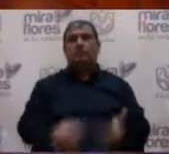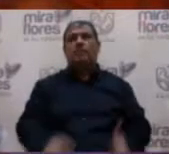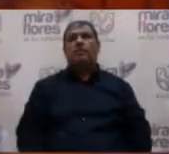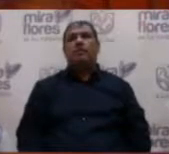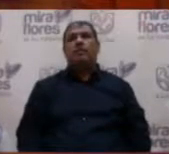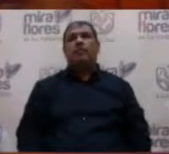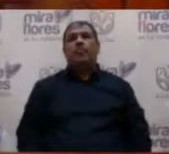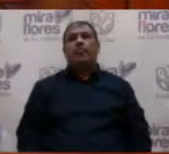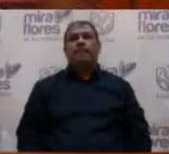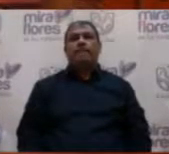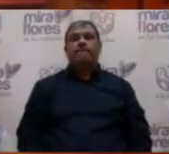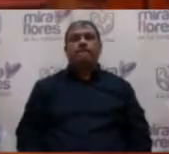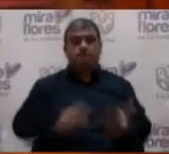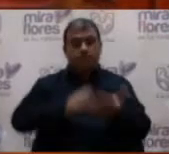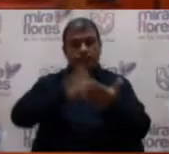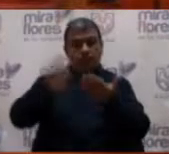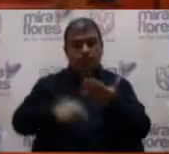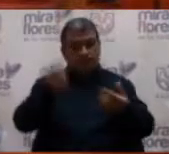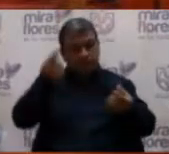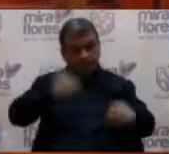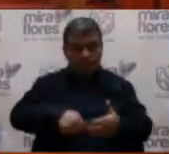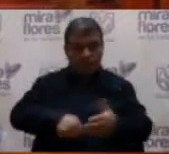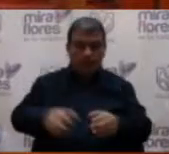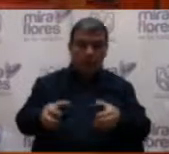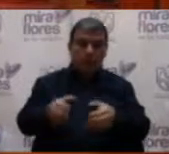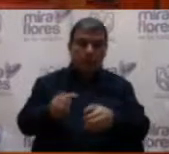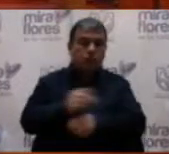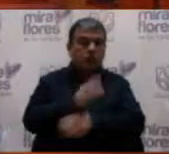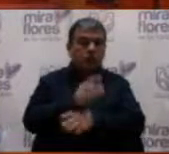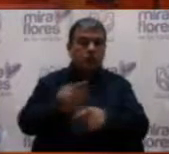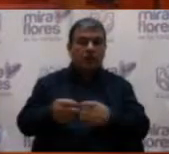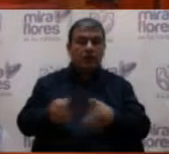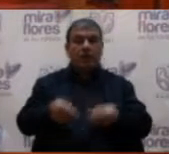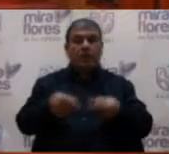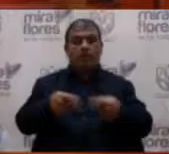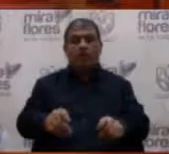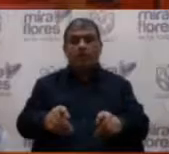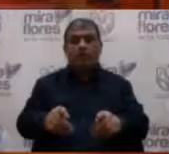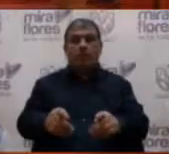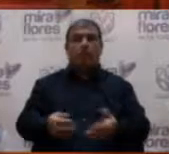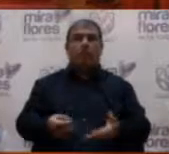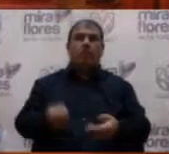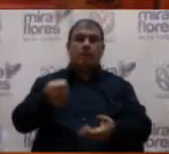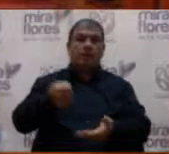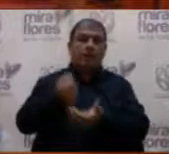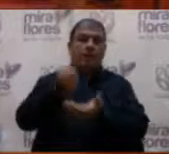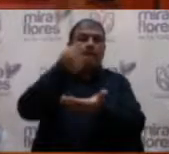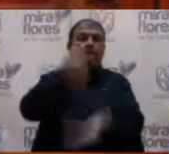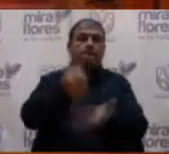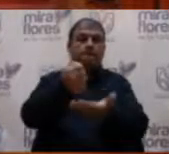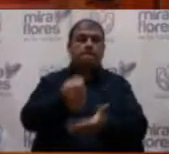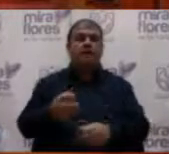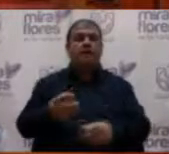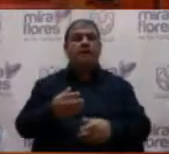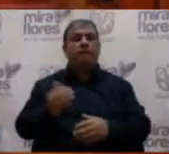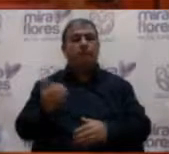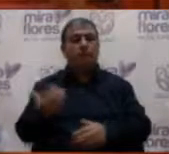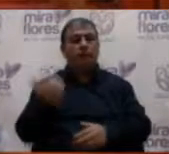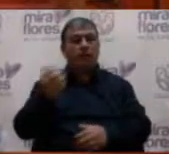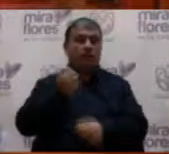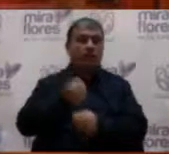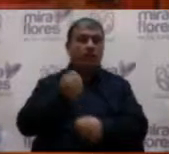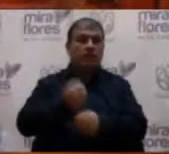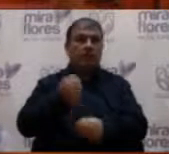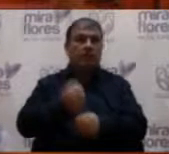favor. Proyecto de acuerdo de consejo que aprueba el otorgamiento de la subvención económica a favor del trabajador